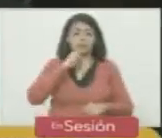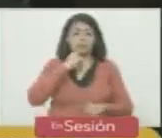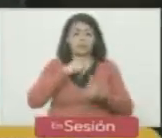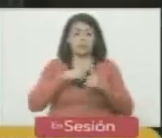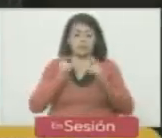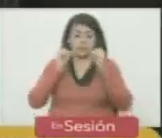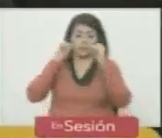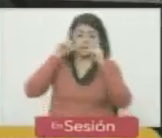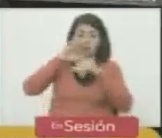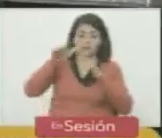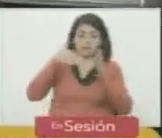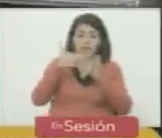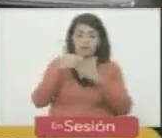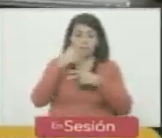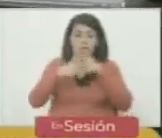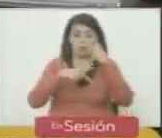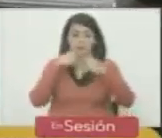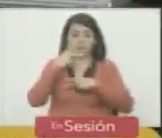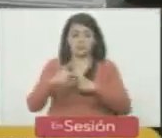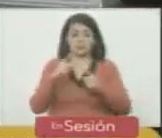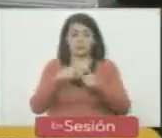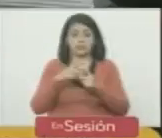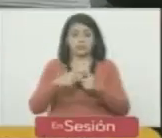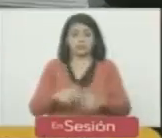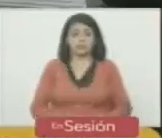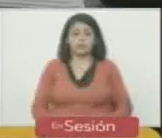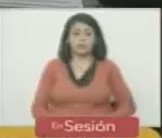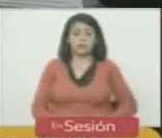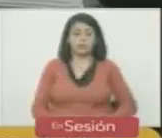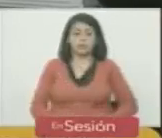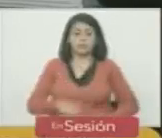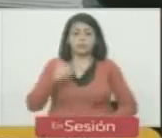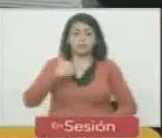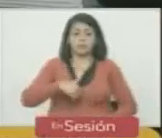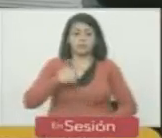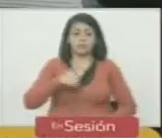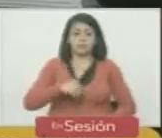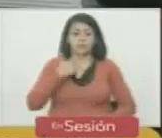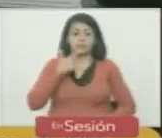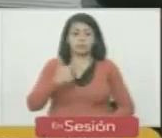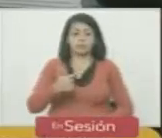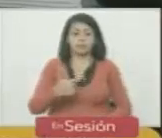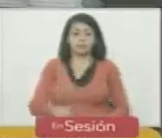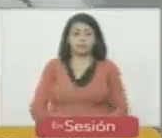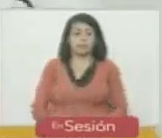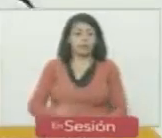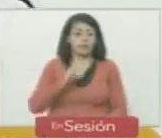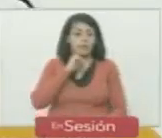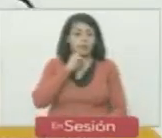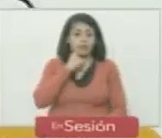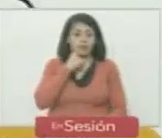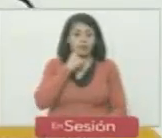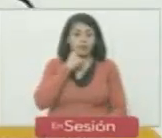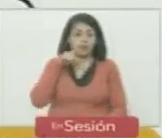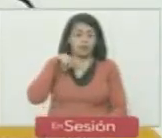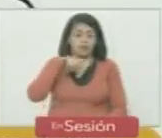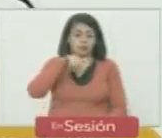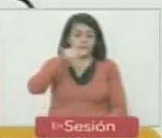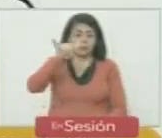convulsiona a la política argentina. Habla de un misterioso